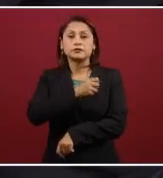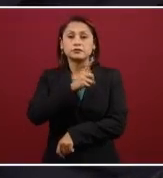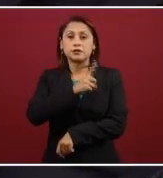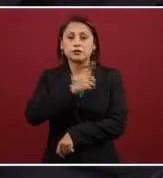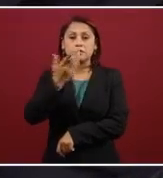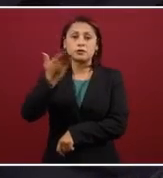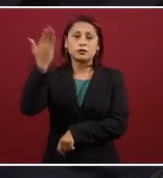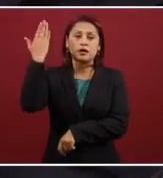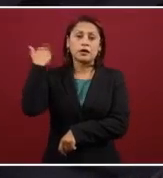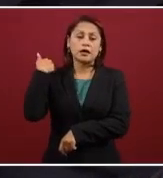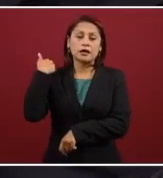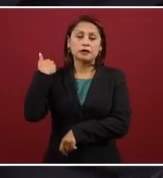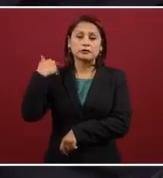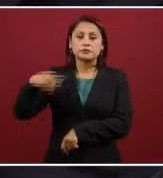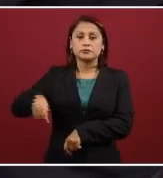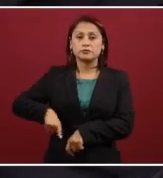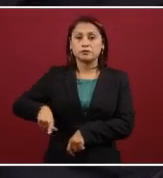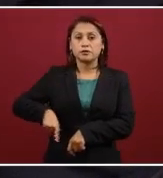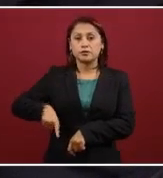Hidalgo, perdió la vida